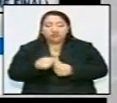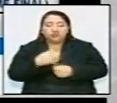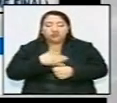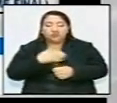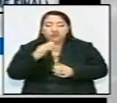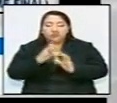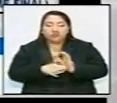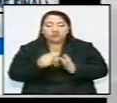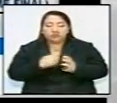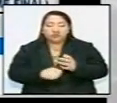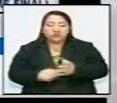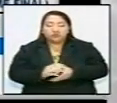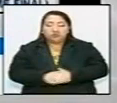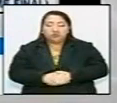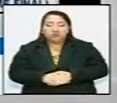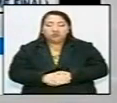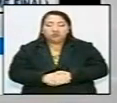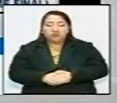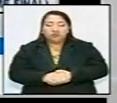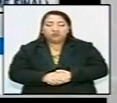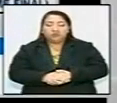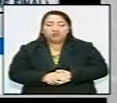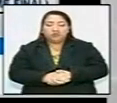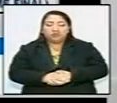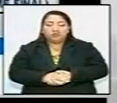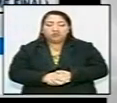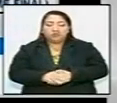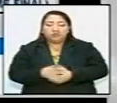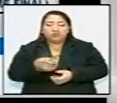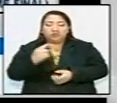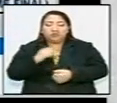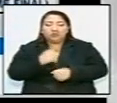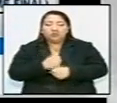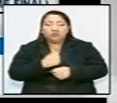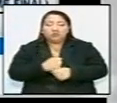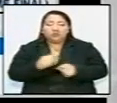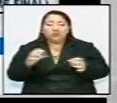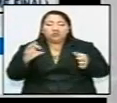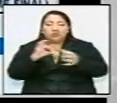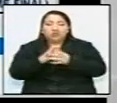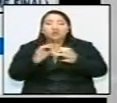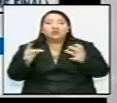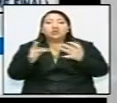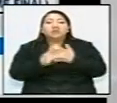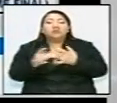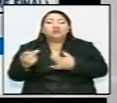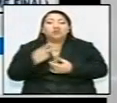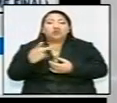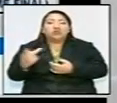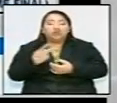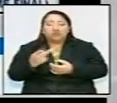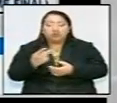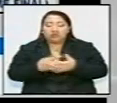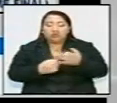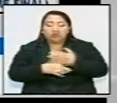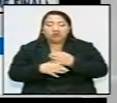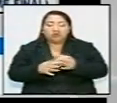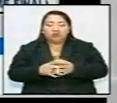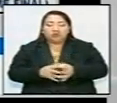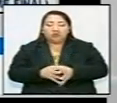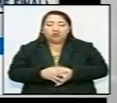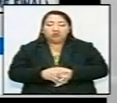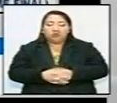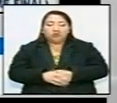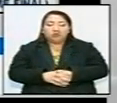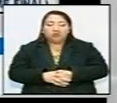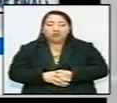menor hijo fue costeado con los ingresos familiares de la sociedad conyugal que formamos mi esposo